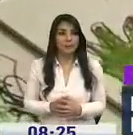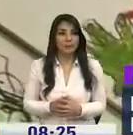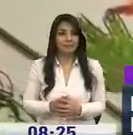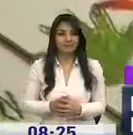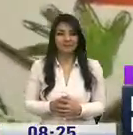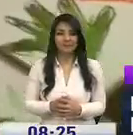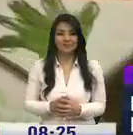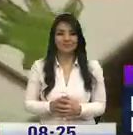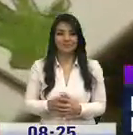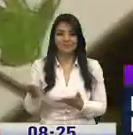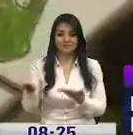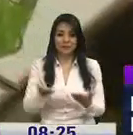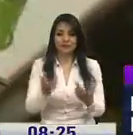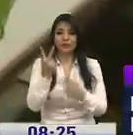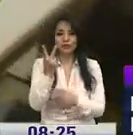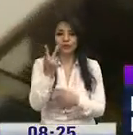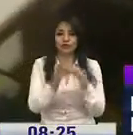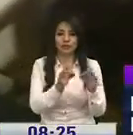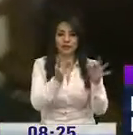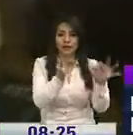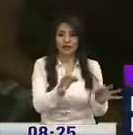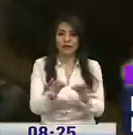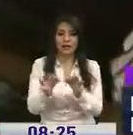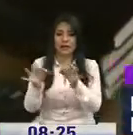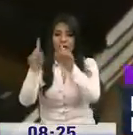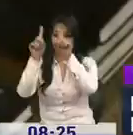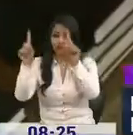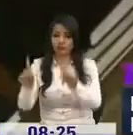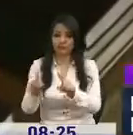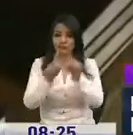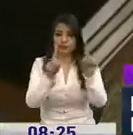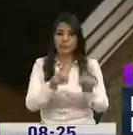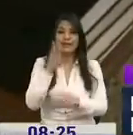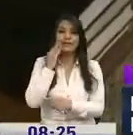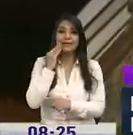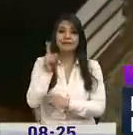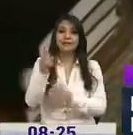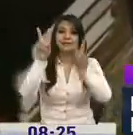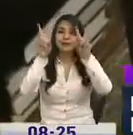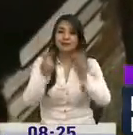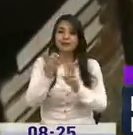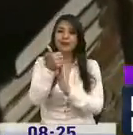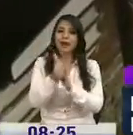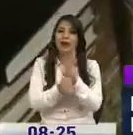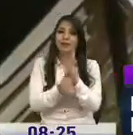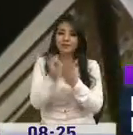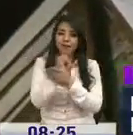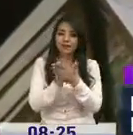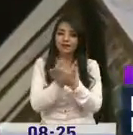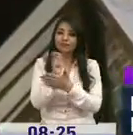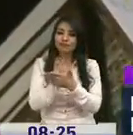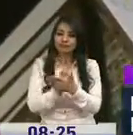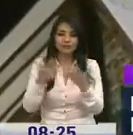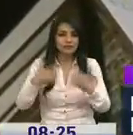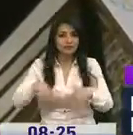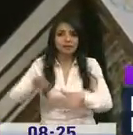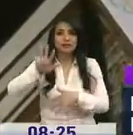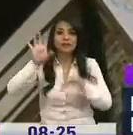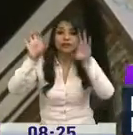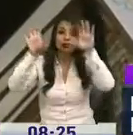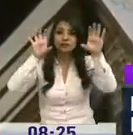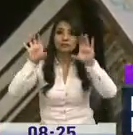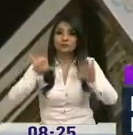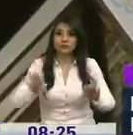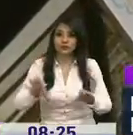profesora de arte, ¿no? Que justamente ella cuenta también con larga experiencia en el tema de, ya ha realizado